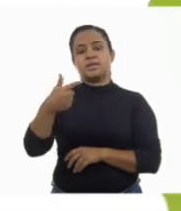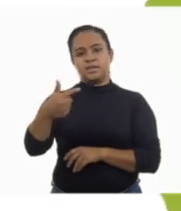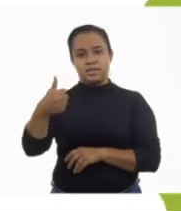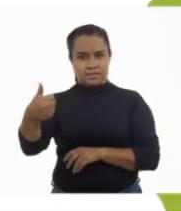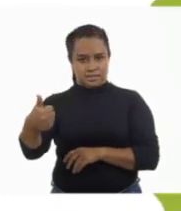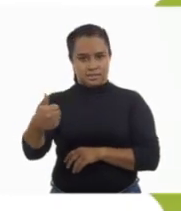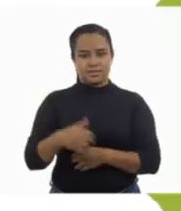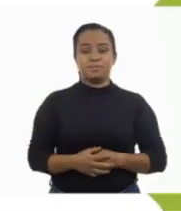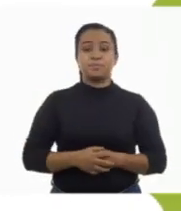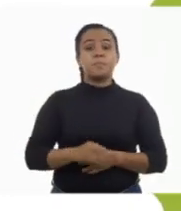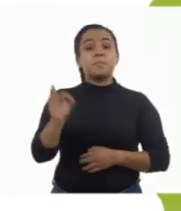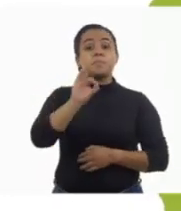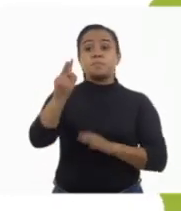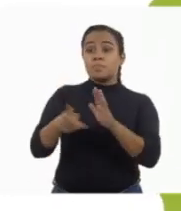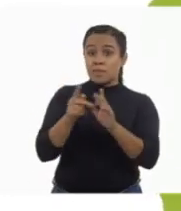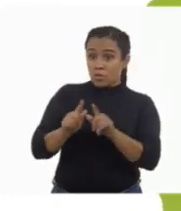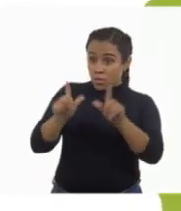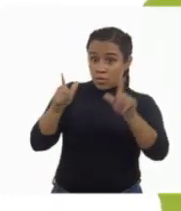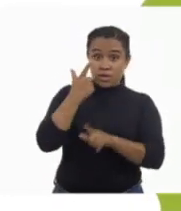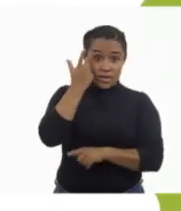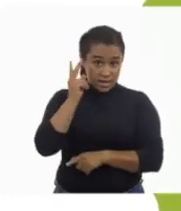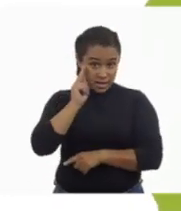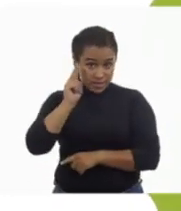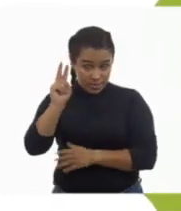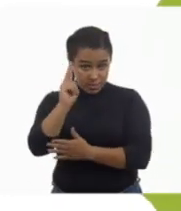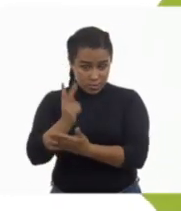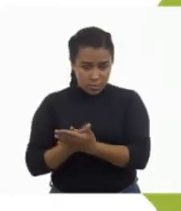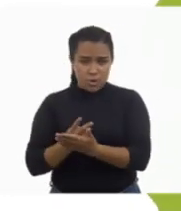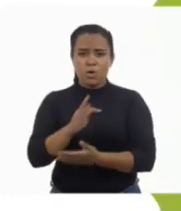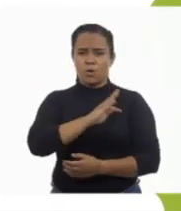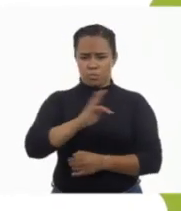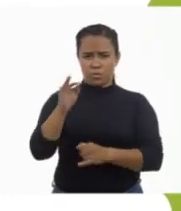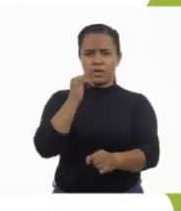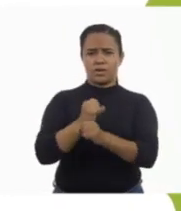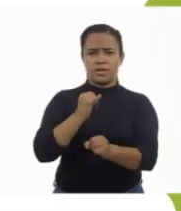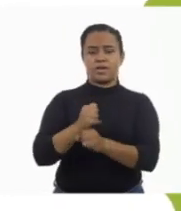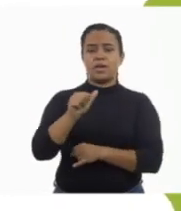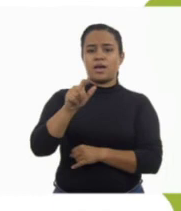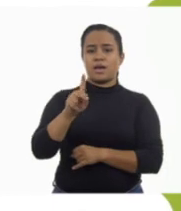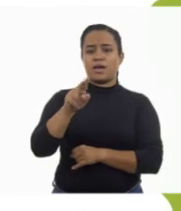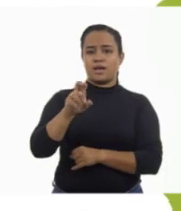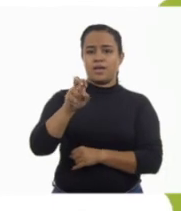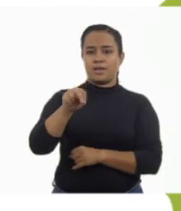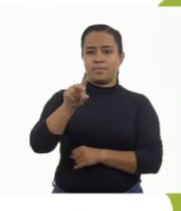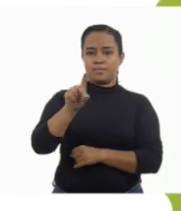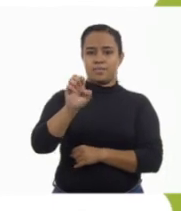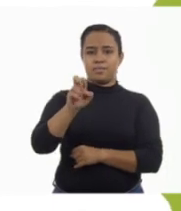800-734-7376. Si quieres volver a ver los programas de Aprende en Casa, los puedes encontrar